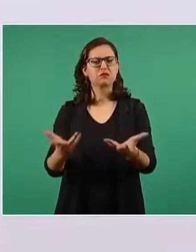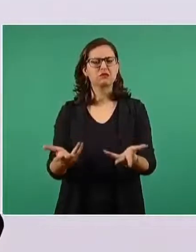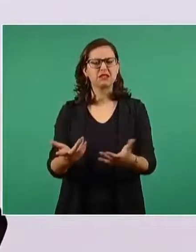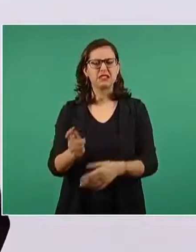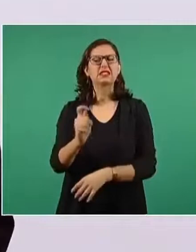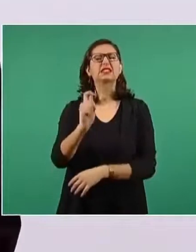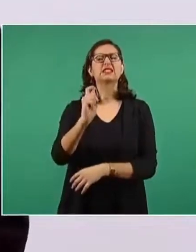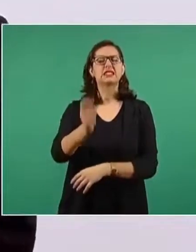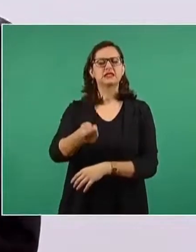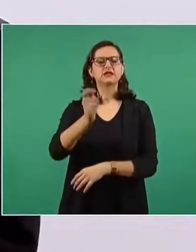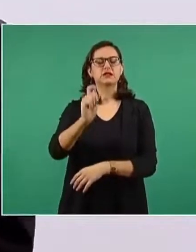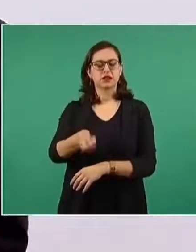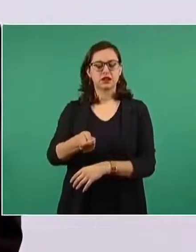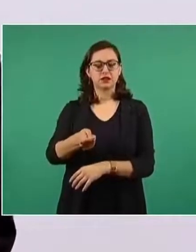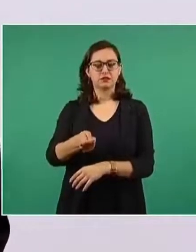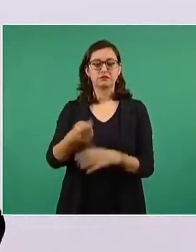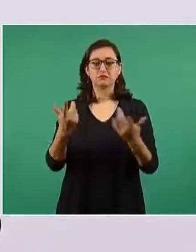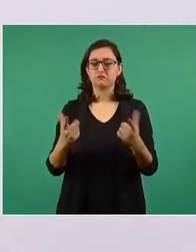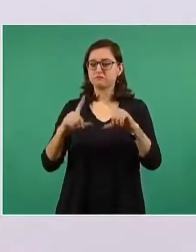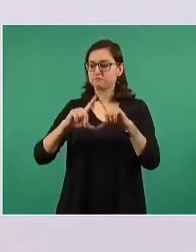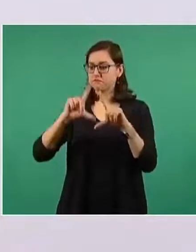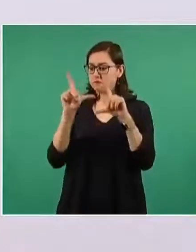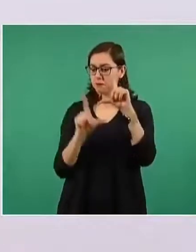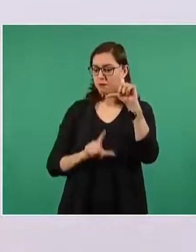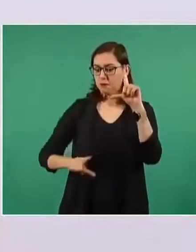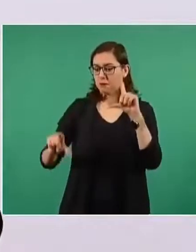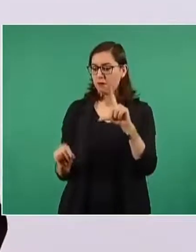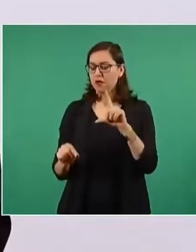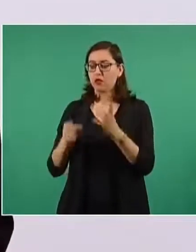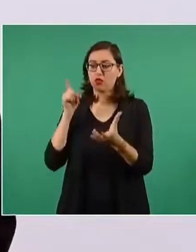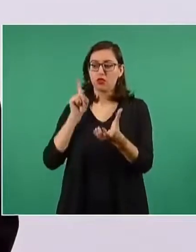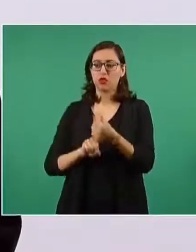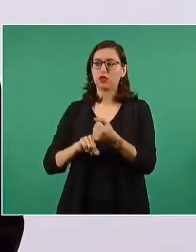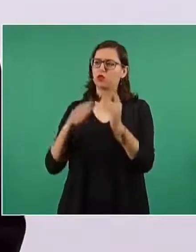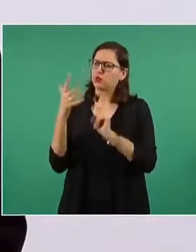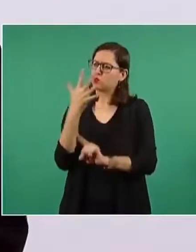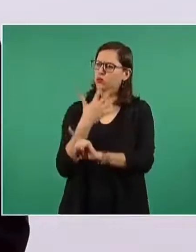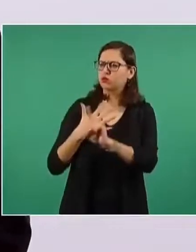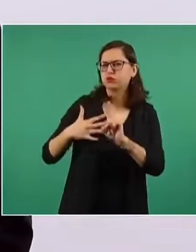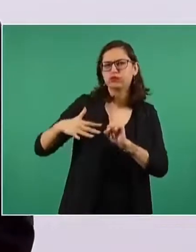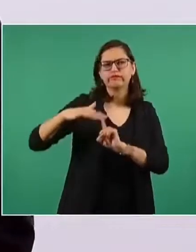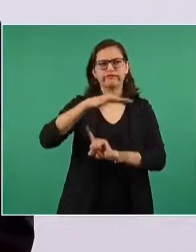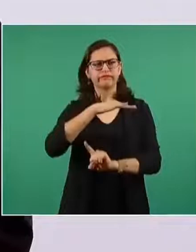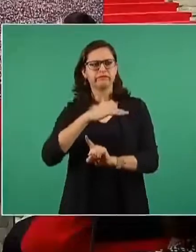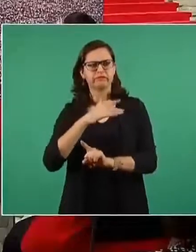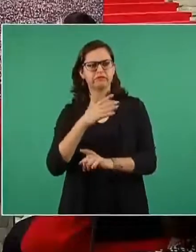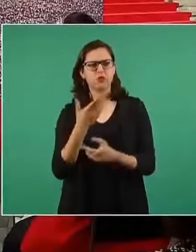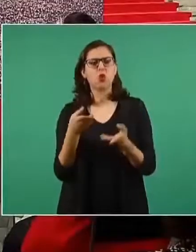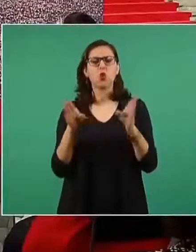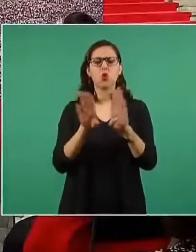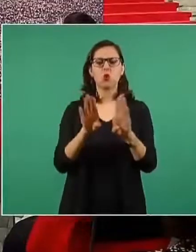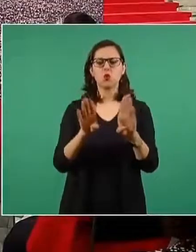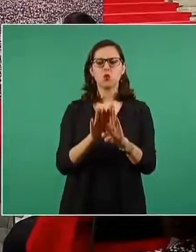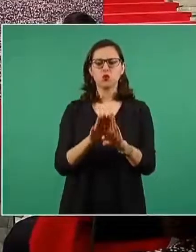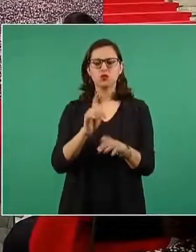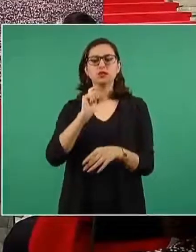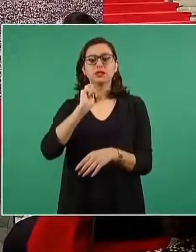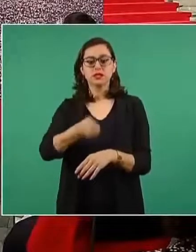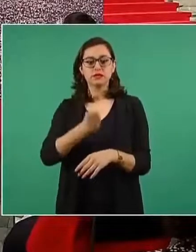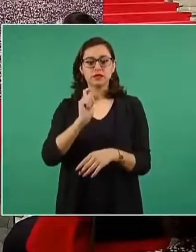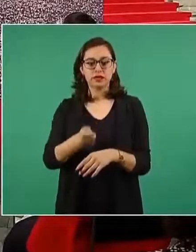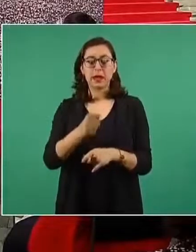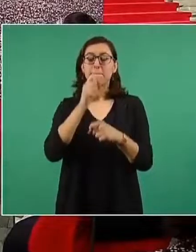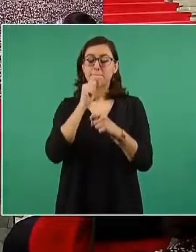conversación que se ve también en lo que escribió y en lo que dijo Andrés Manuel mientras era el líder de